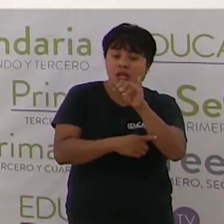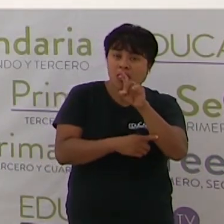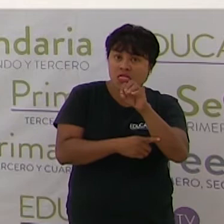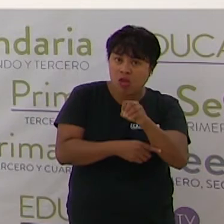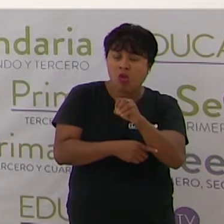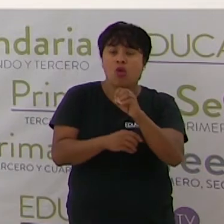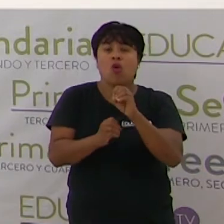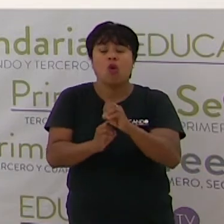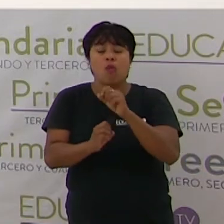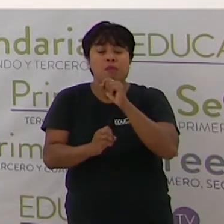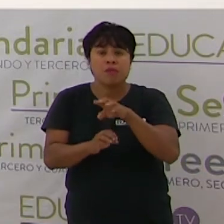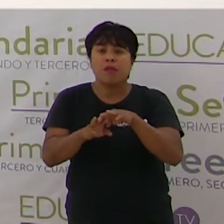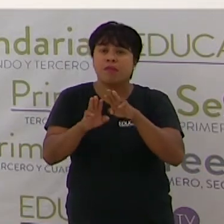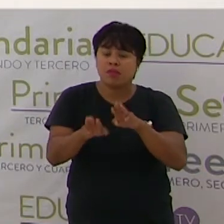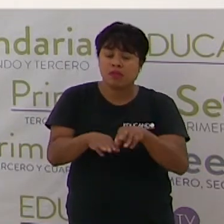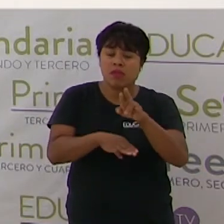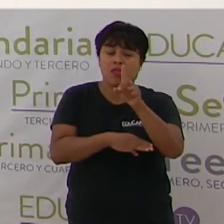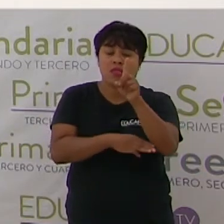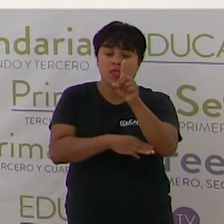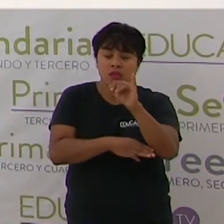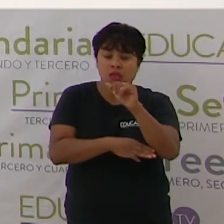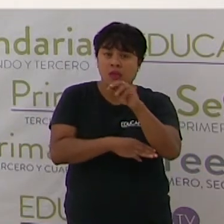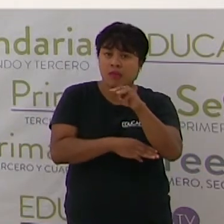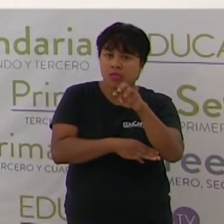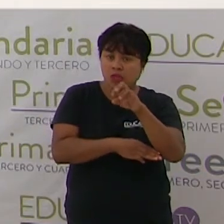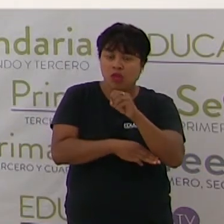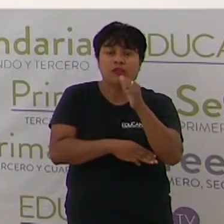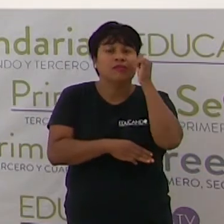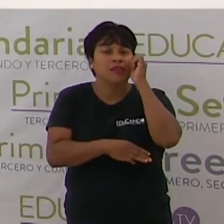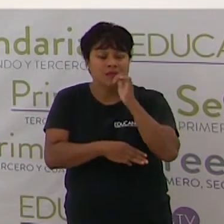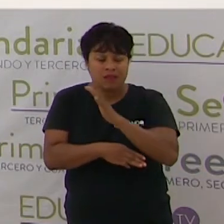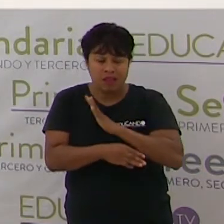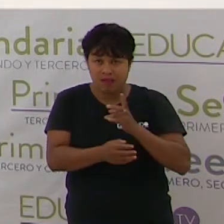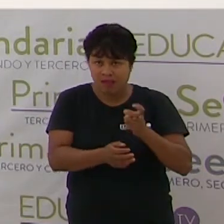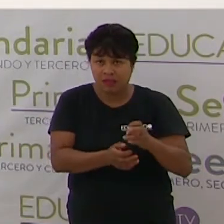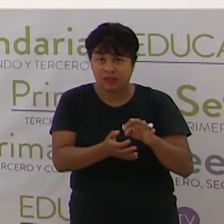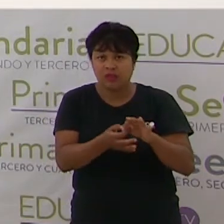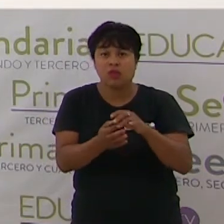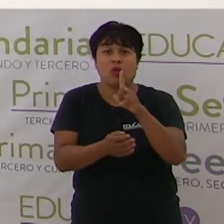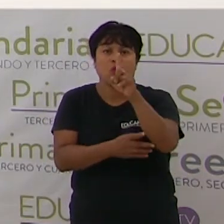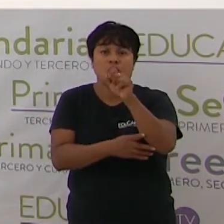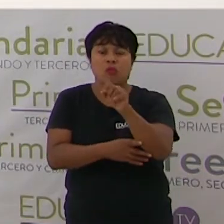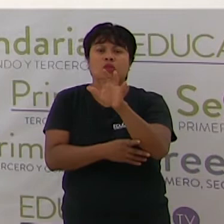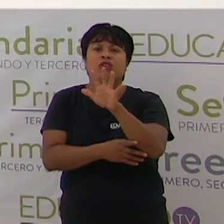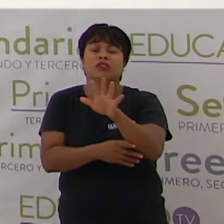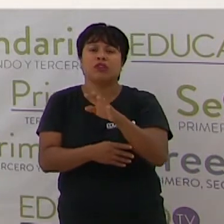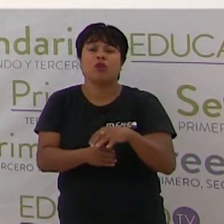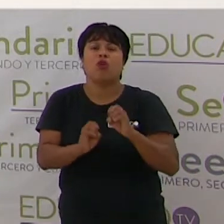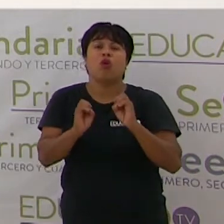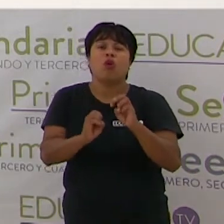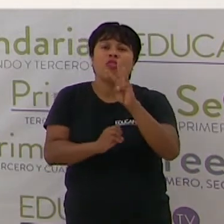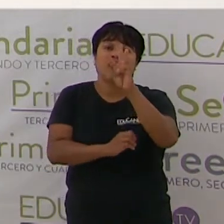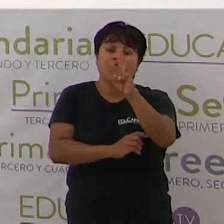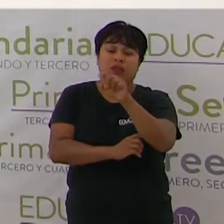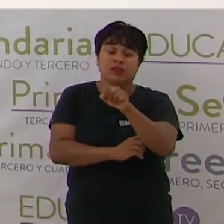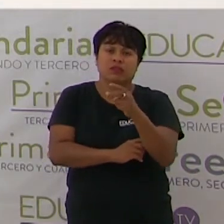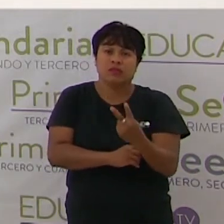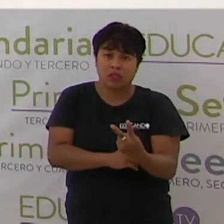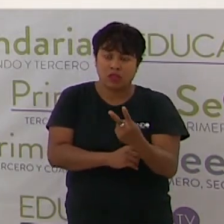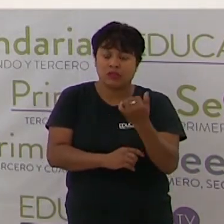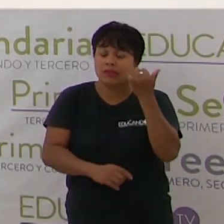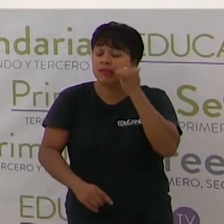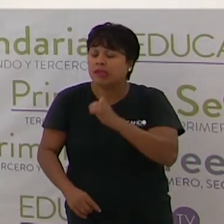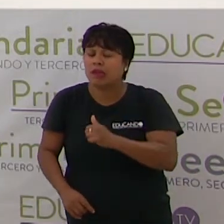la misma medida de diámetro, siempre va a haber esa relación de 1.5 o de 3 medios. Es decir,